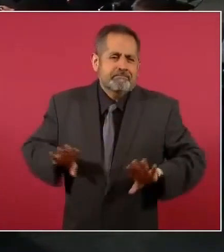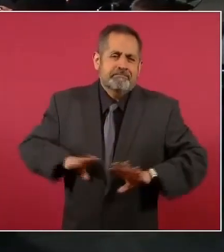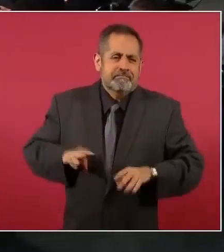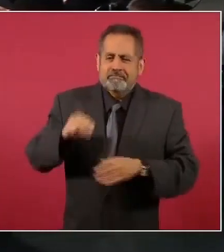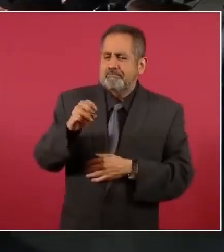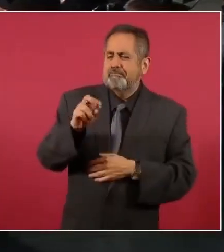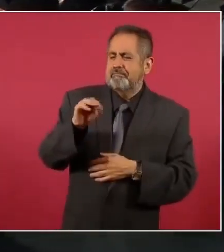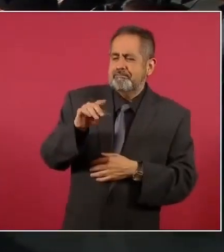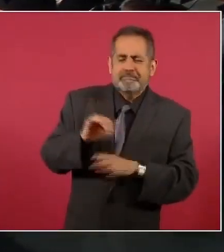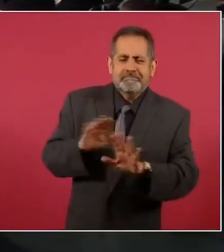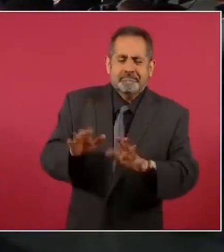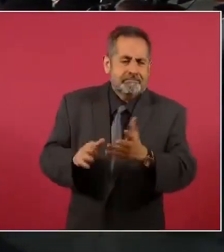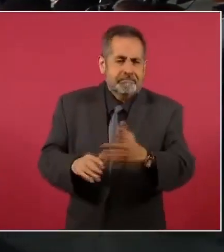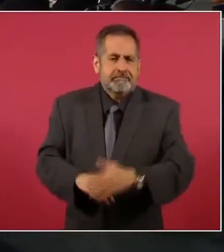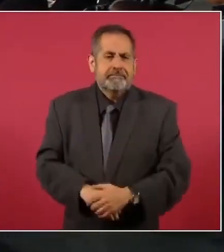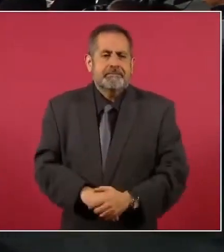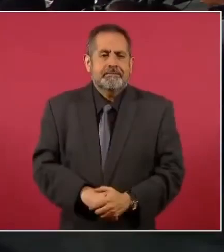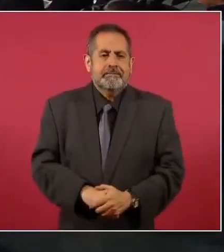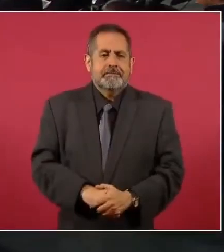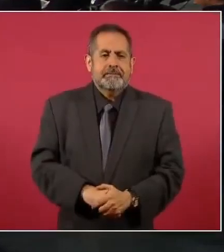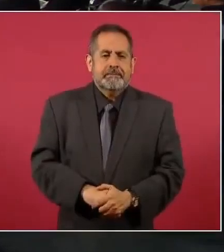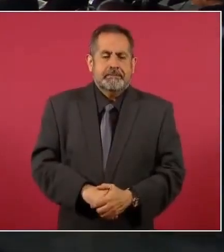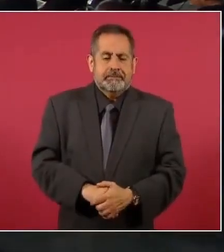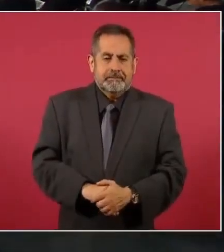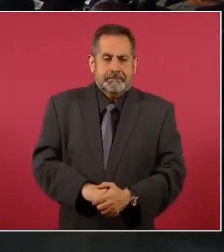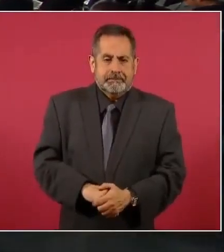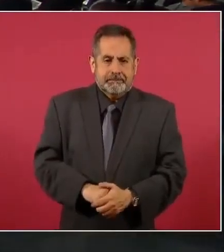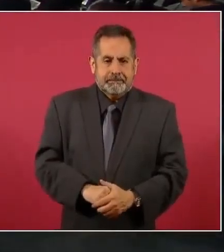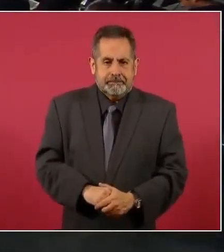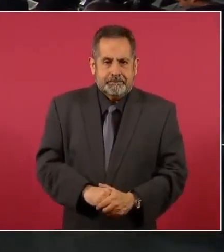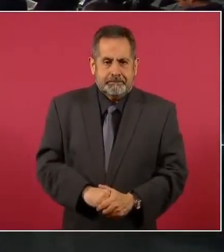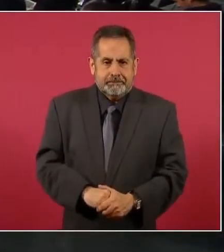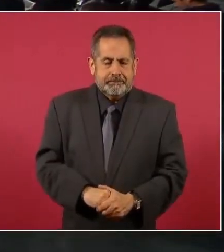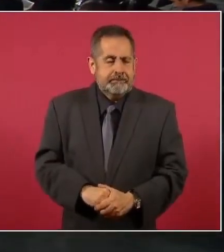movimiento, señor presidente. No me meto en eso, no.